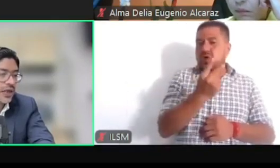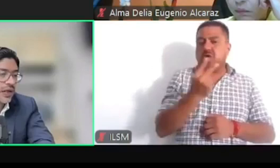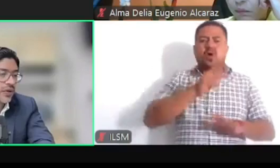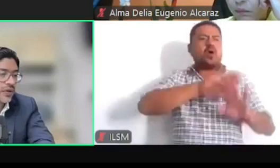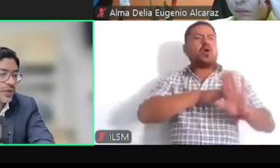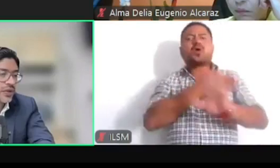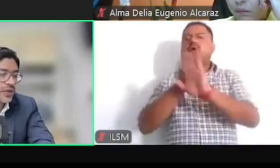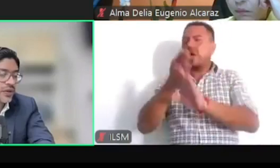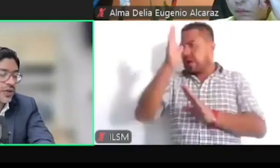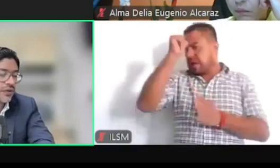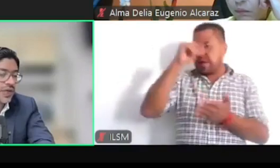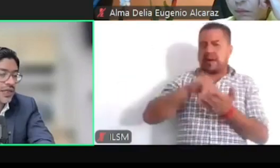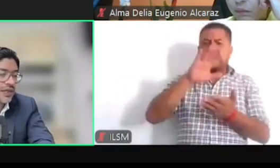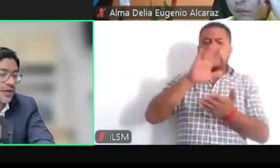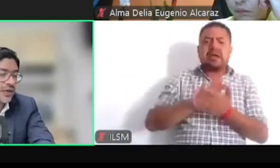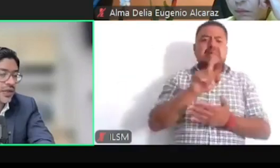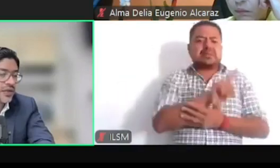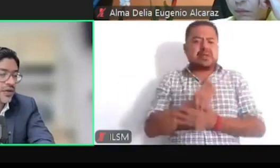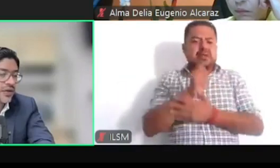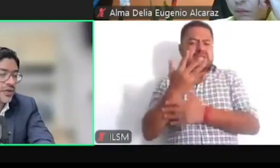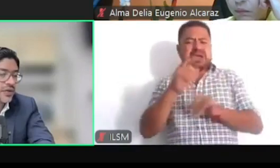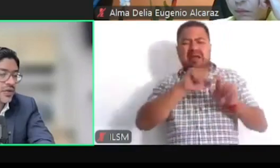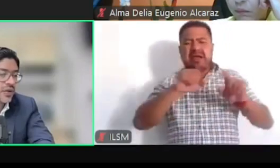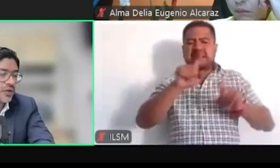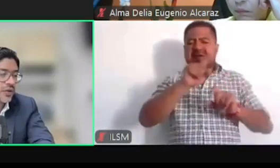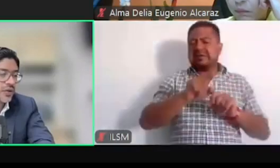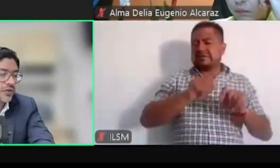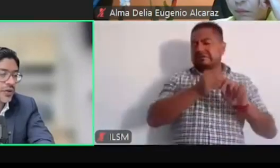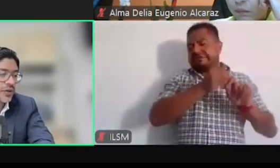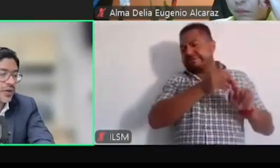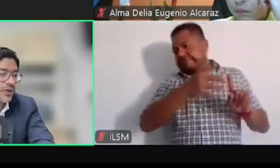contra del acuerdo 105 dial C dial